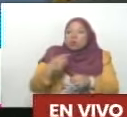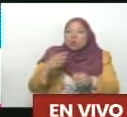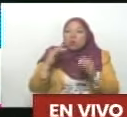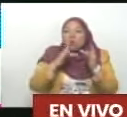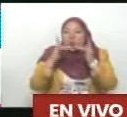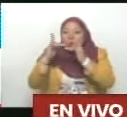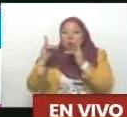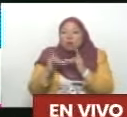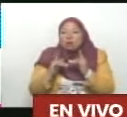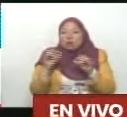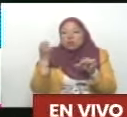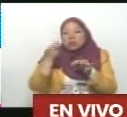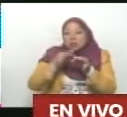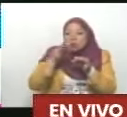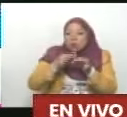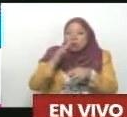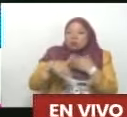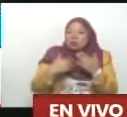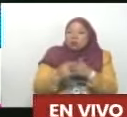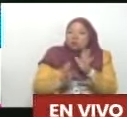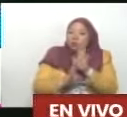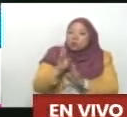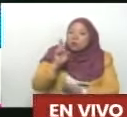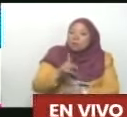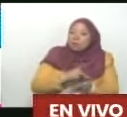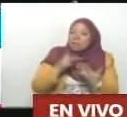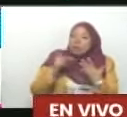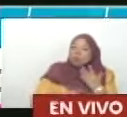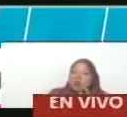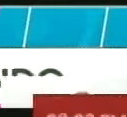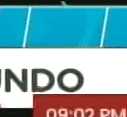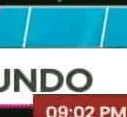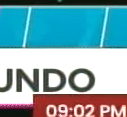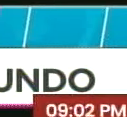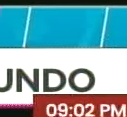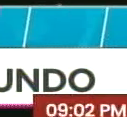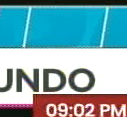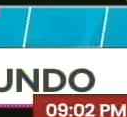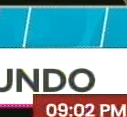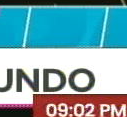incubadas, y en septiembre arranca el plan de formación técnica para los